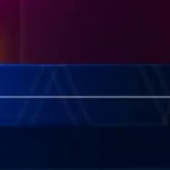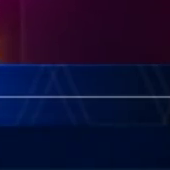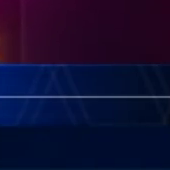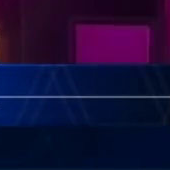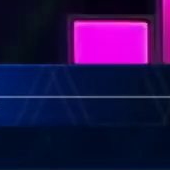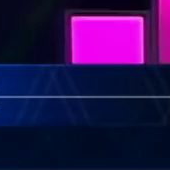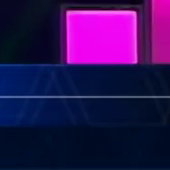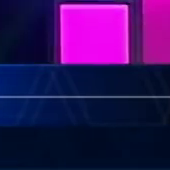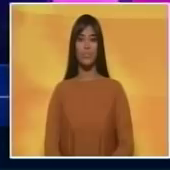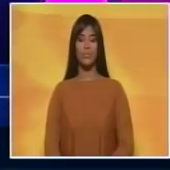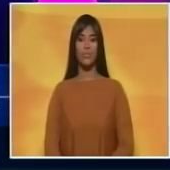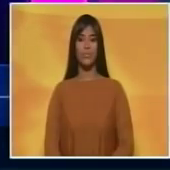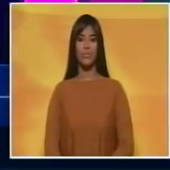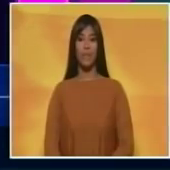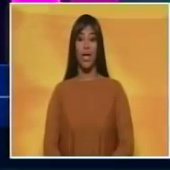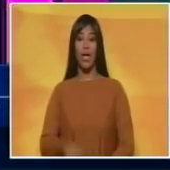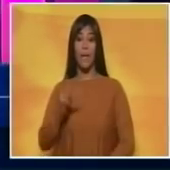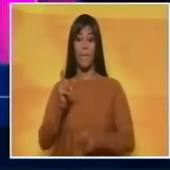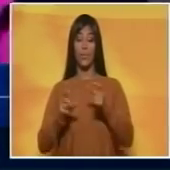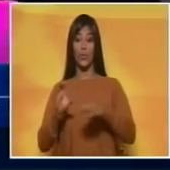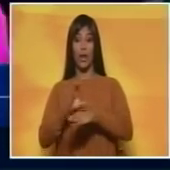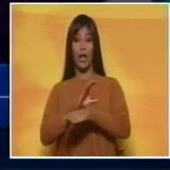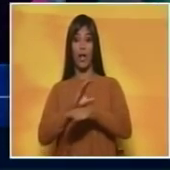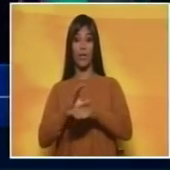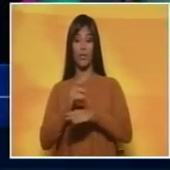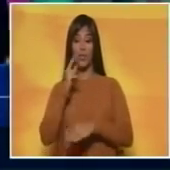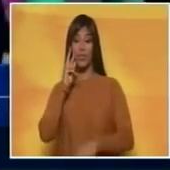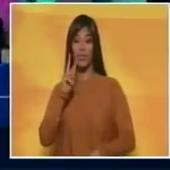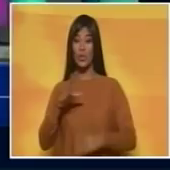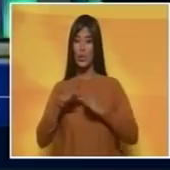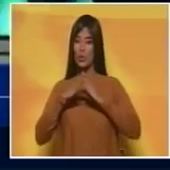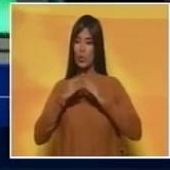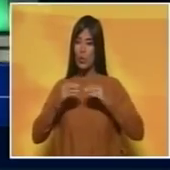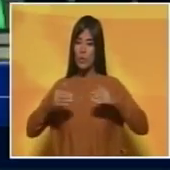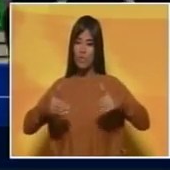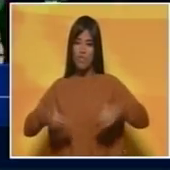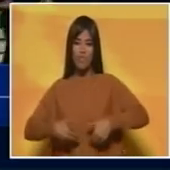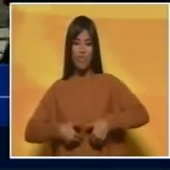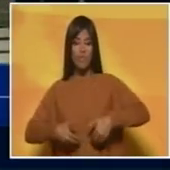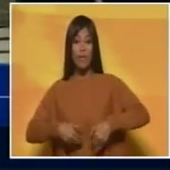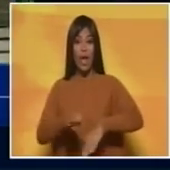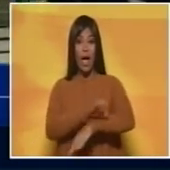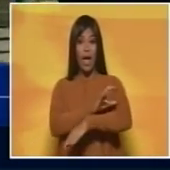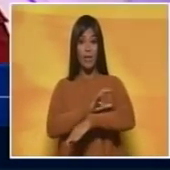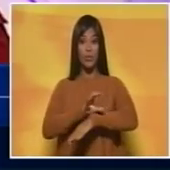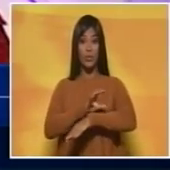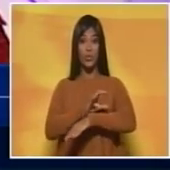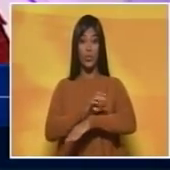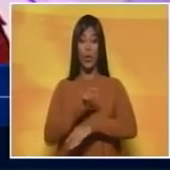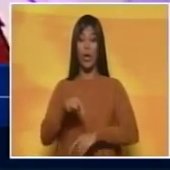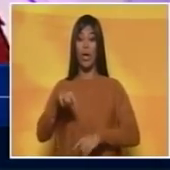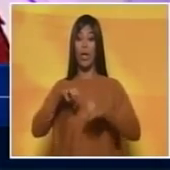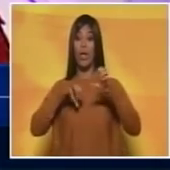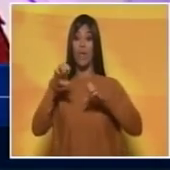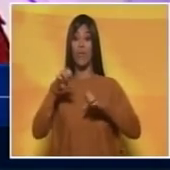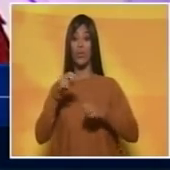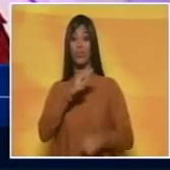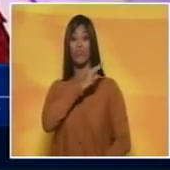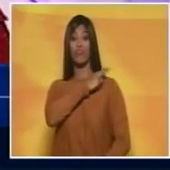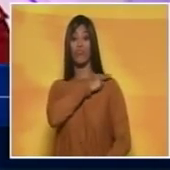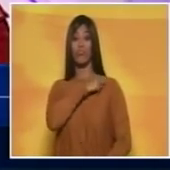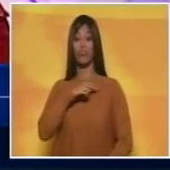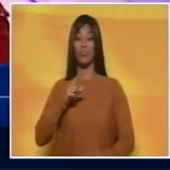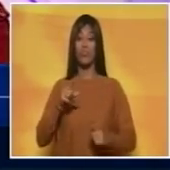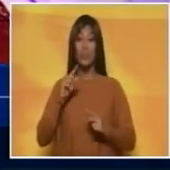crucifijo. Mientras los participantes siguen dejándolo todo en el escenario de los ídolos, el gran jurado calificador de